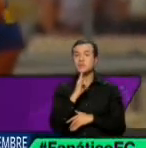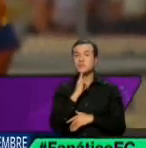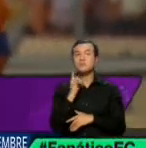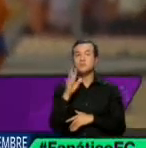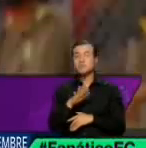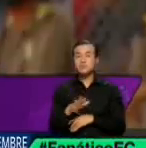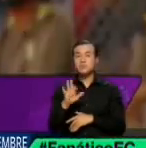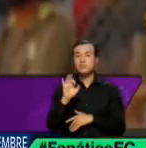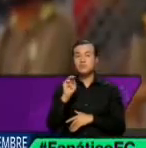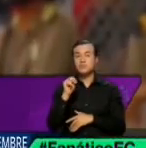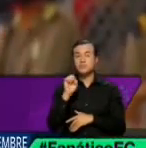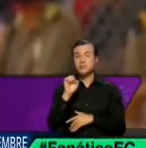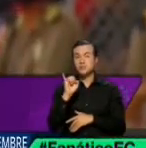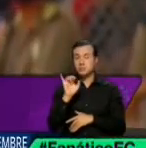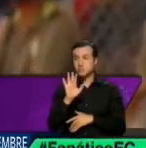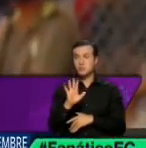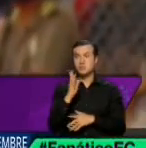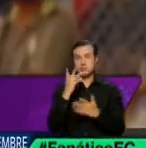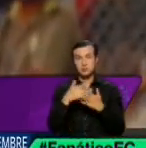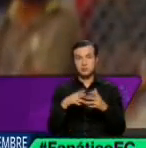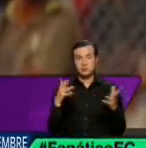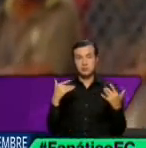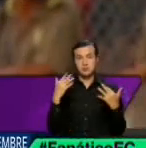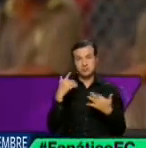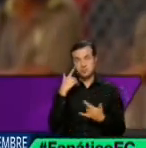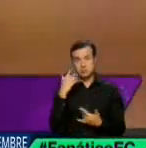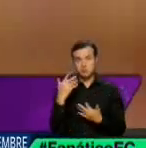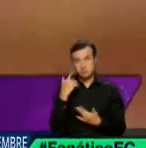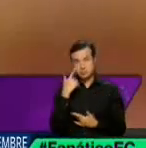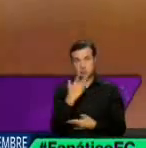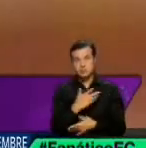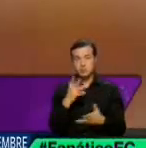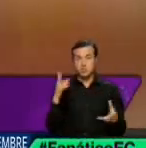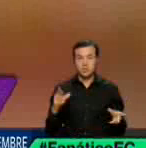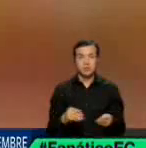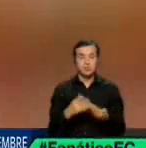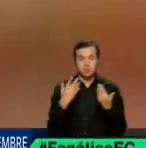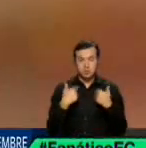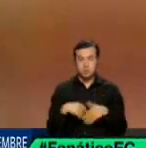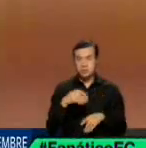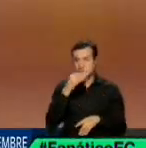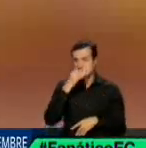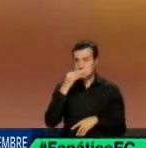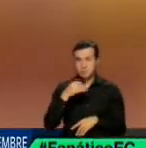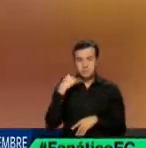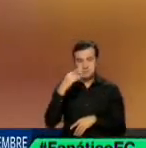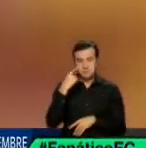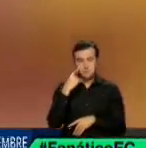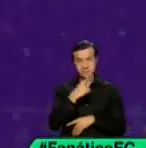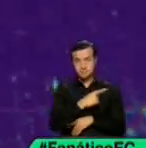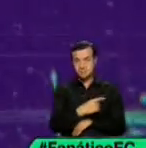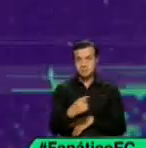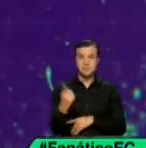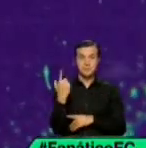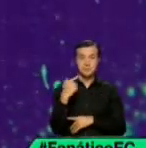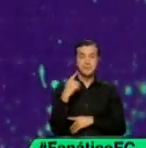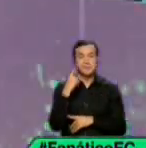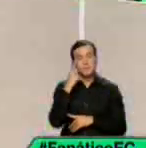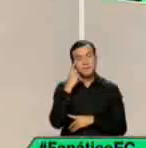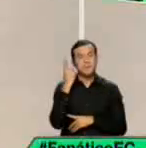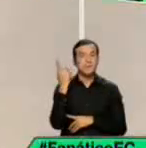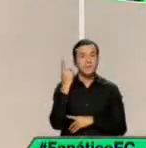en Tennessee. Así que estamos a la expectativa de que esto se confirme en las próximas horas, algo que